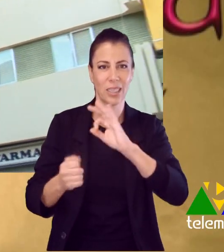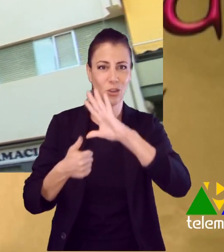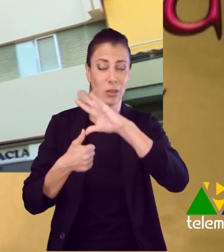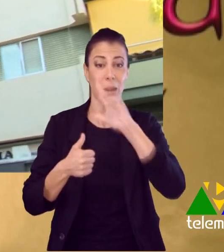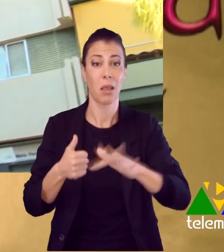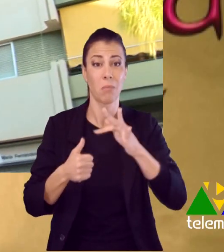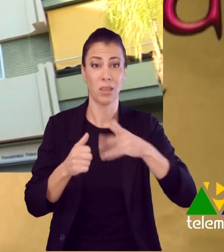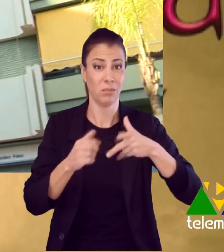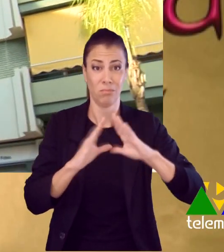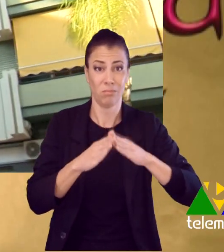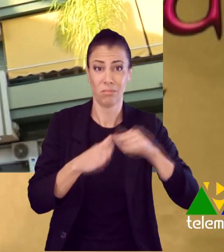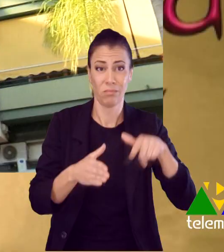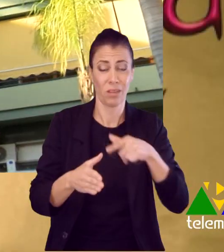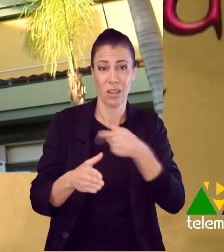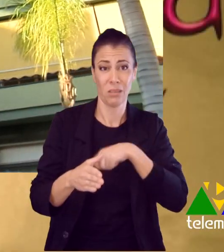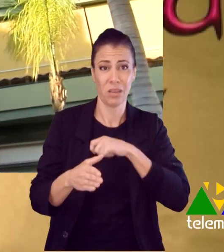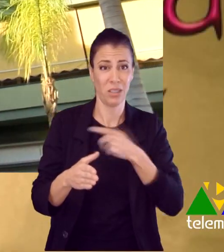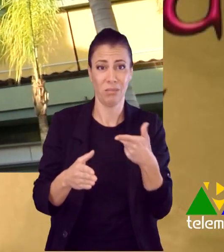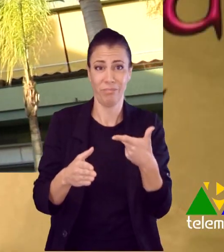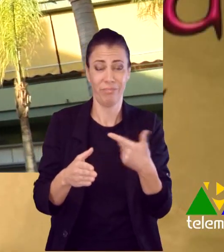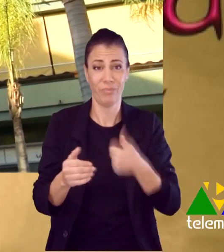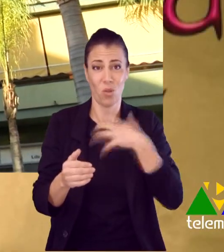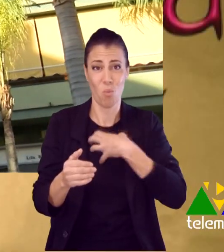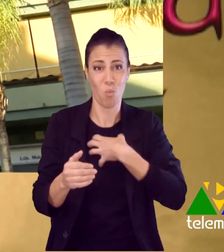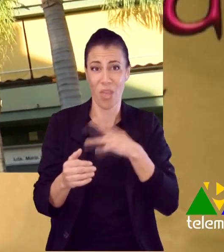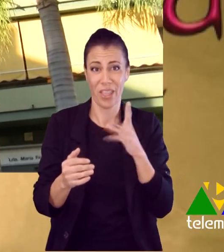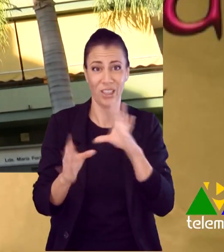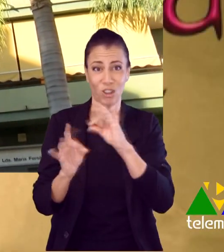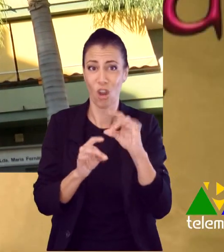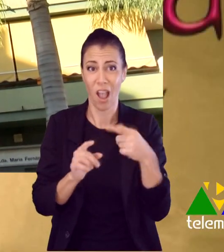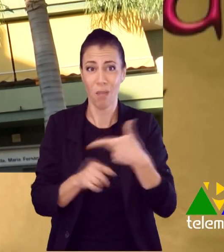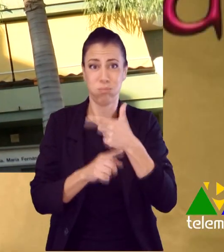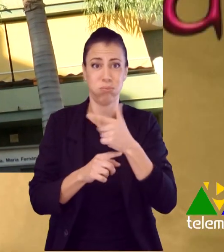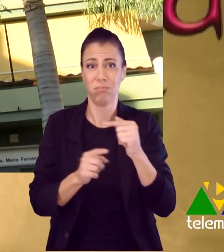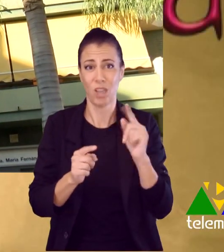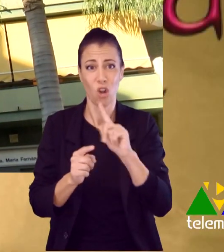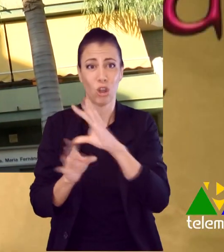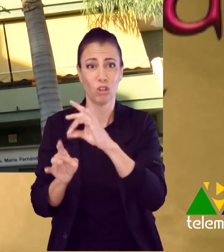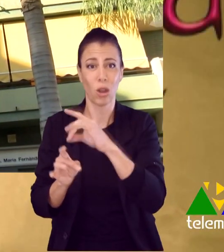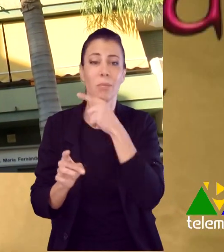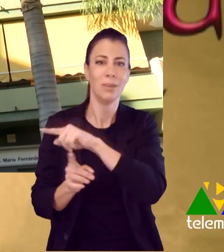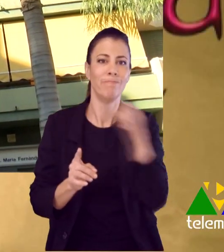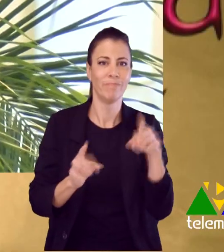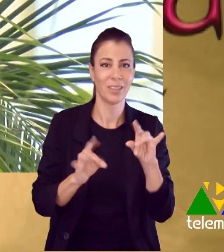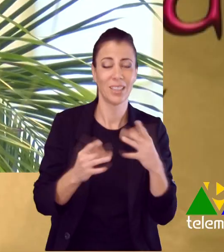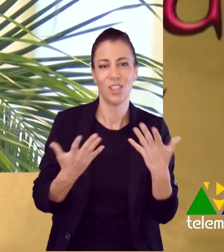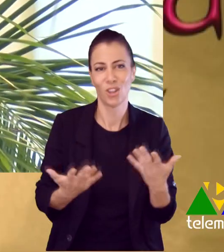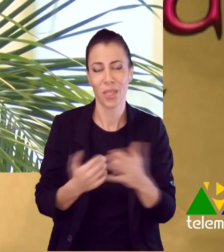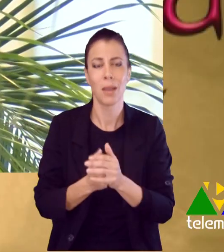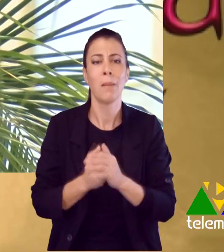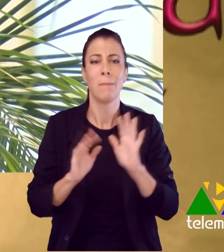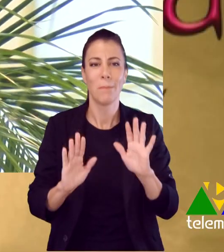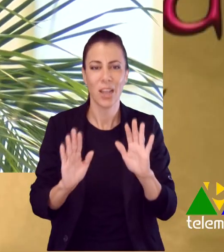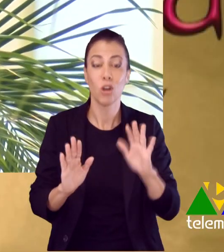barcos españoles no alcanzaban a los barcos americanos, y en cambio los barcos americanos sí alcanzaban a los barcos españoles. Claro. Es decir, pero con todo eso,